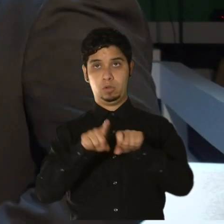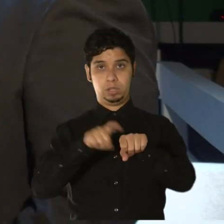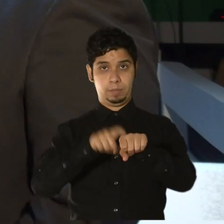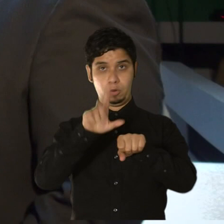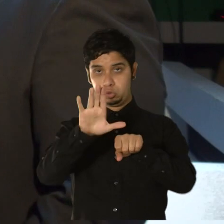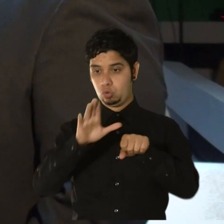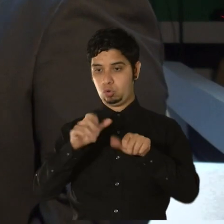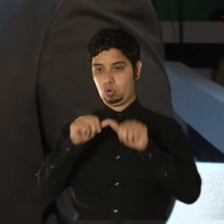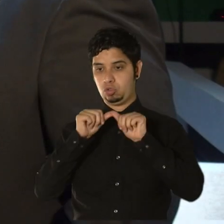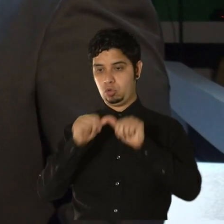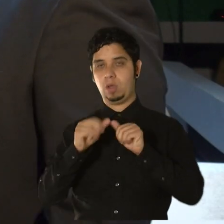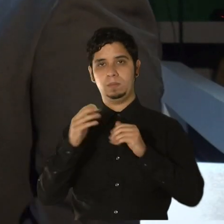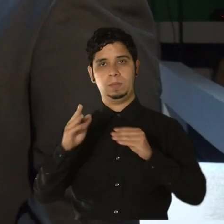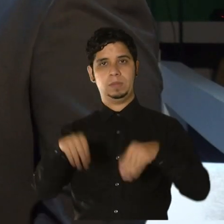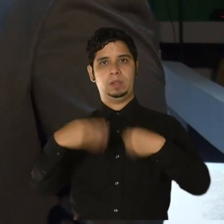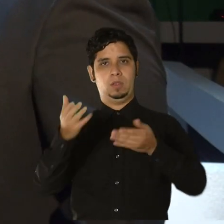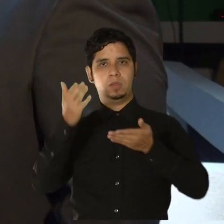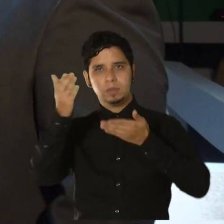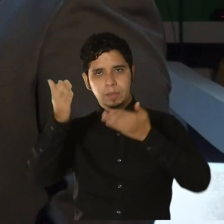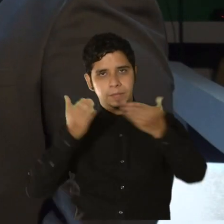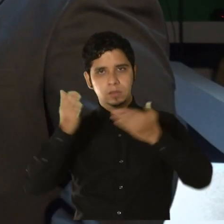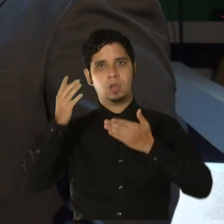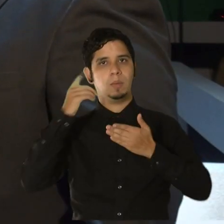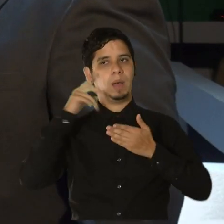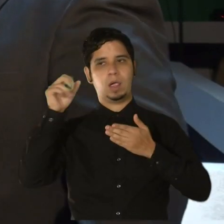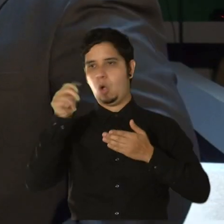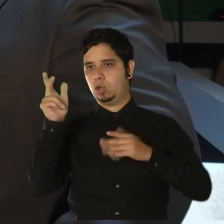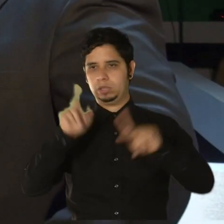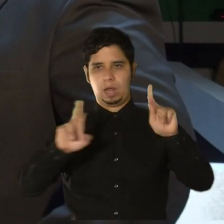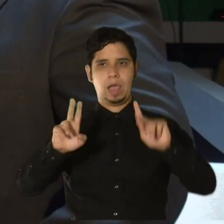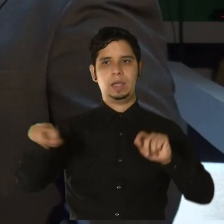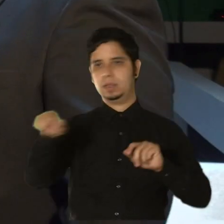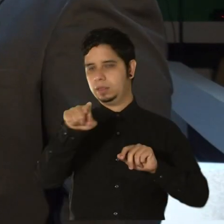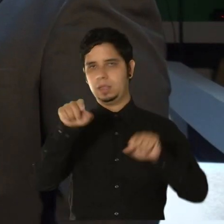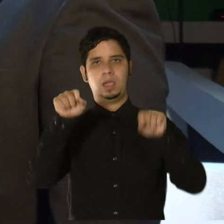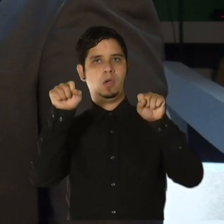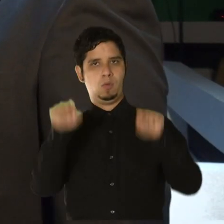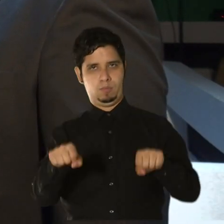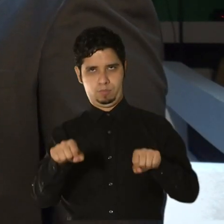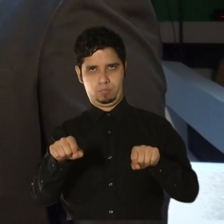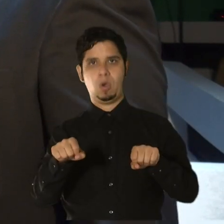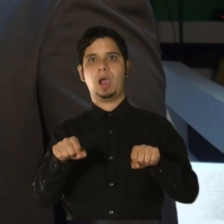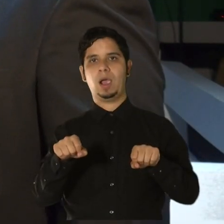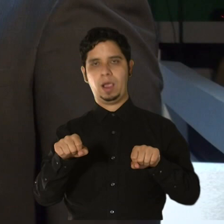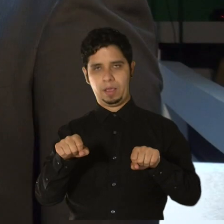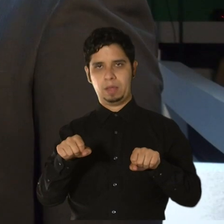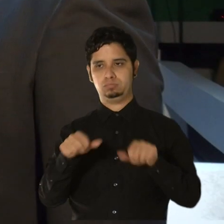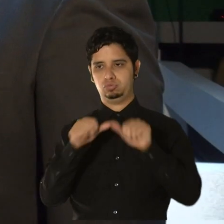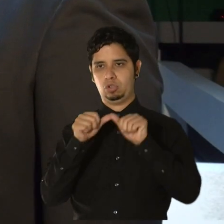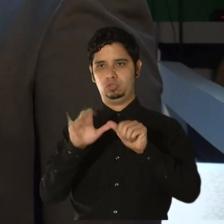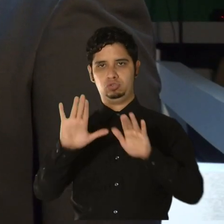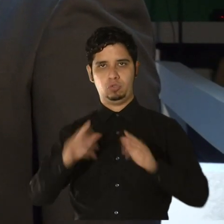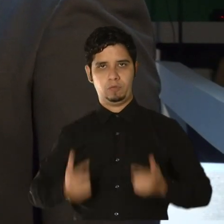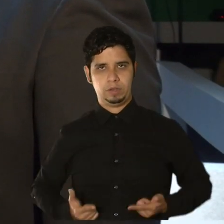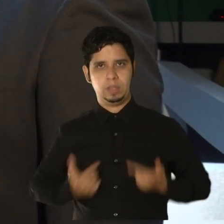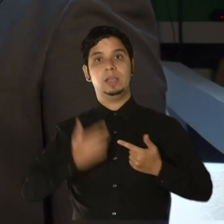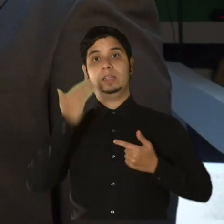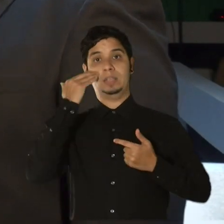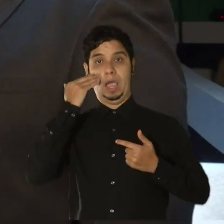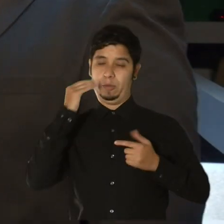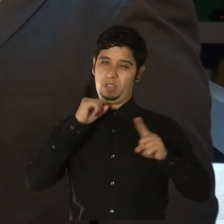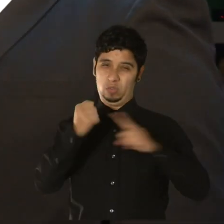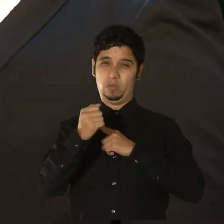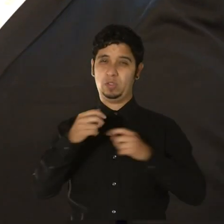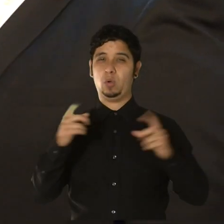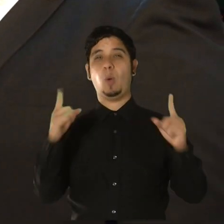tu servicio para que otros también pudieran rescatar sus vidas y poder encarrilar la situación, a pesar de que sabemos que ha sido muy, muy complicada para